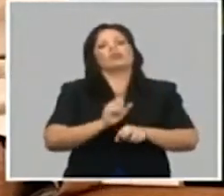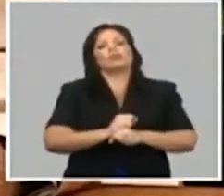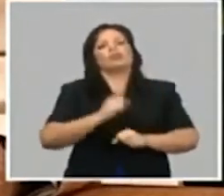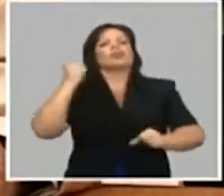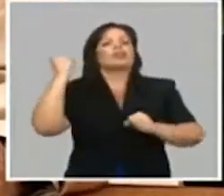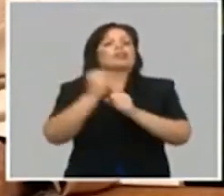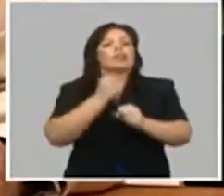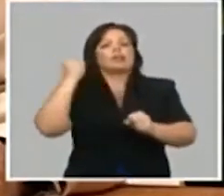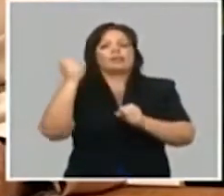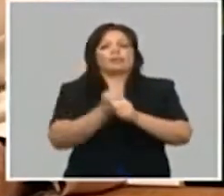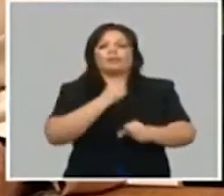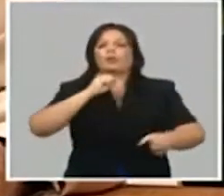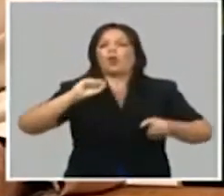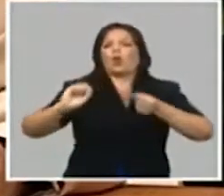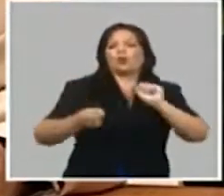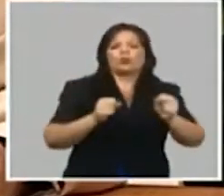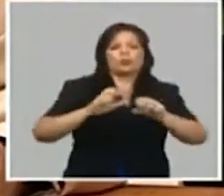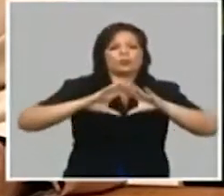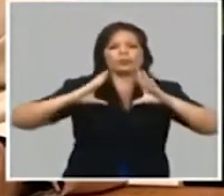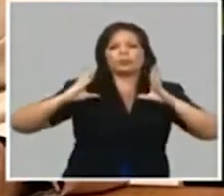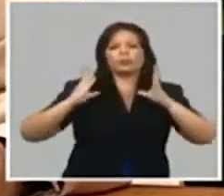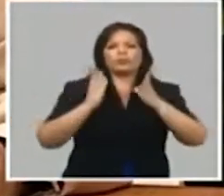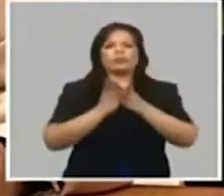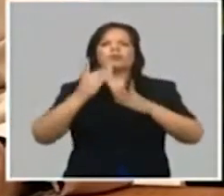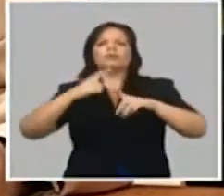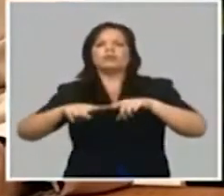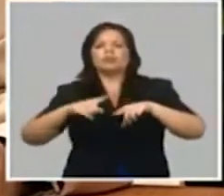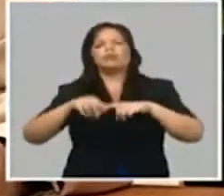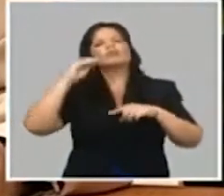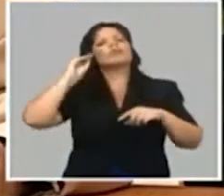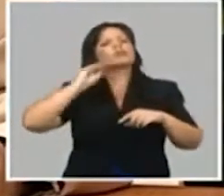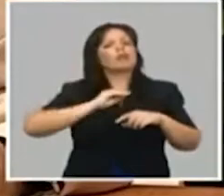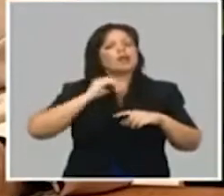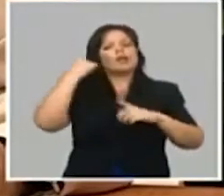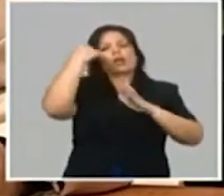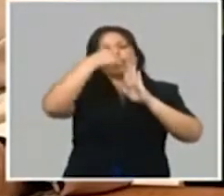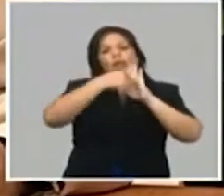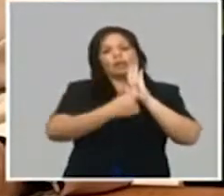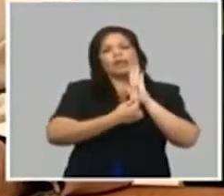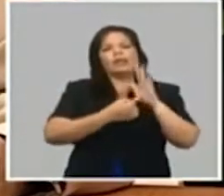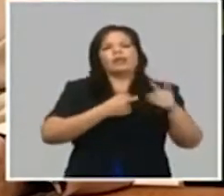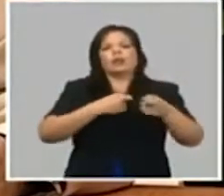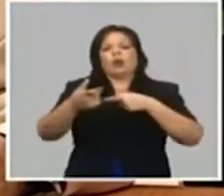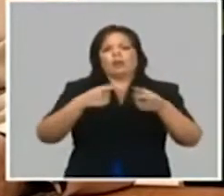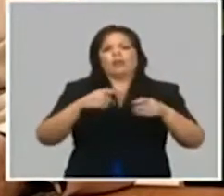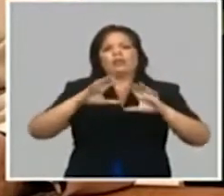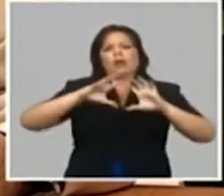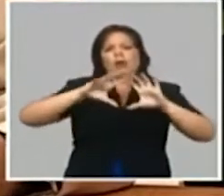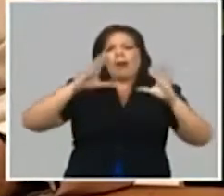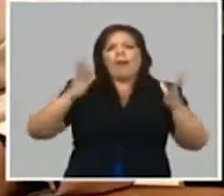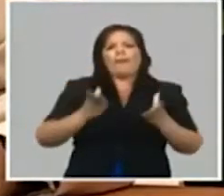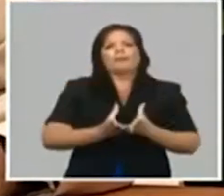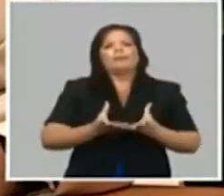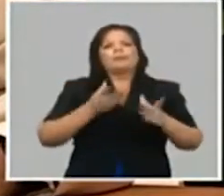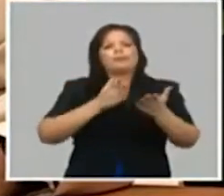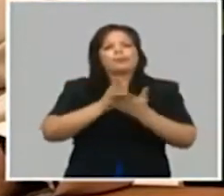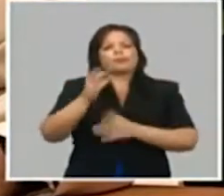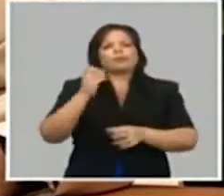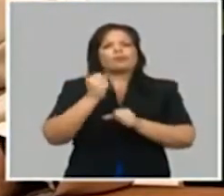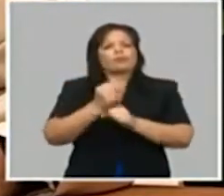de las cargas comerciales que se han mantenido con las características actuales del comercio en el mundo, pero que se han mantenido trabajando nuestras